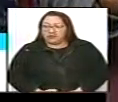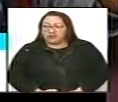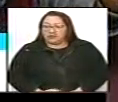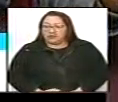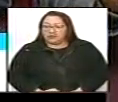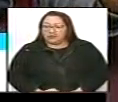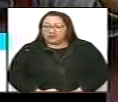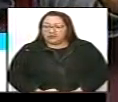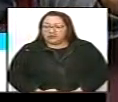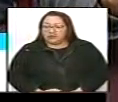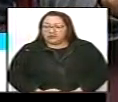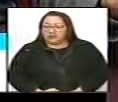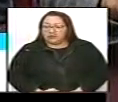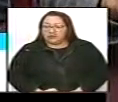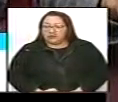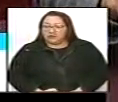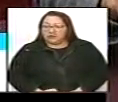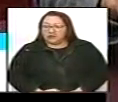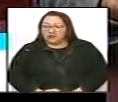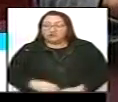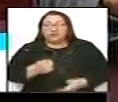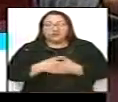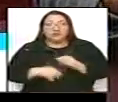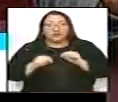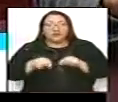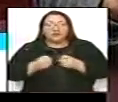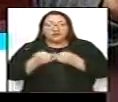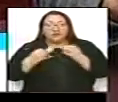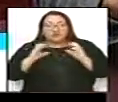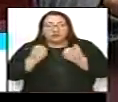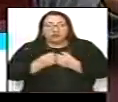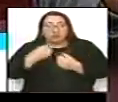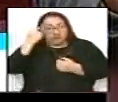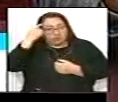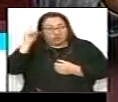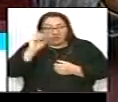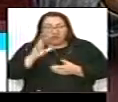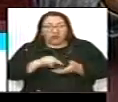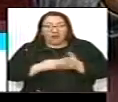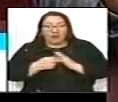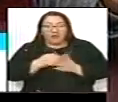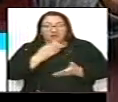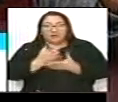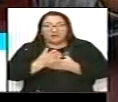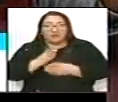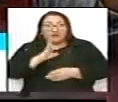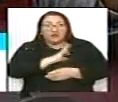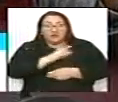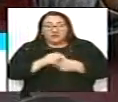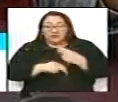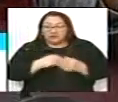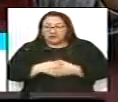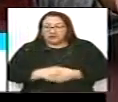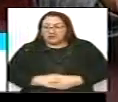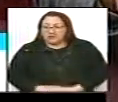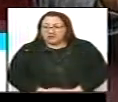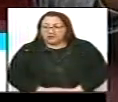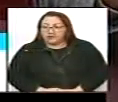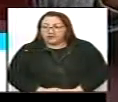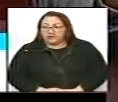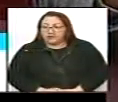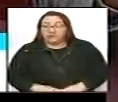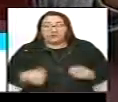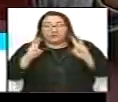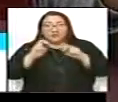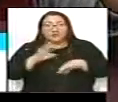abrumadora evidencia esta mayoría en el Congreso considera que no hay mérito para que la fiscal de la Nación investigue